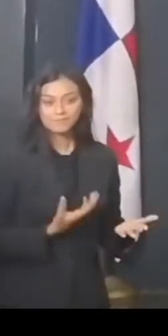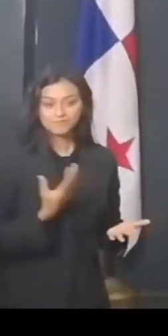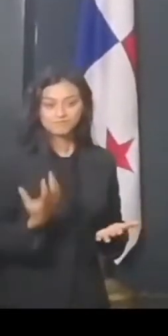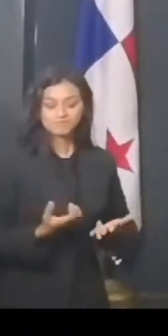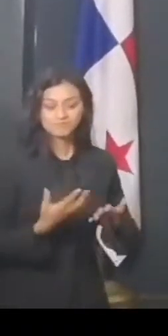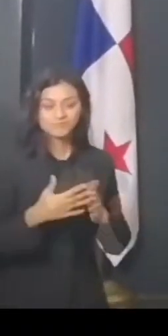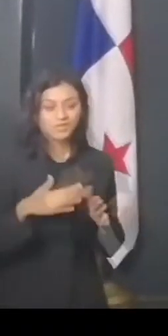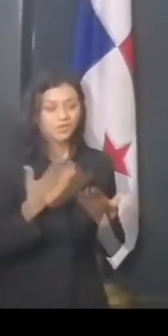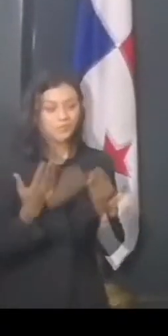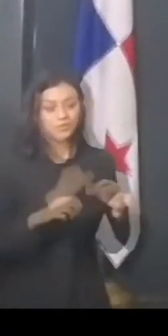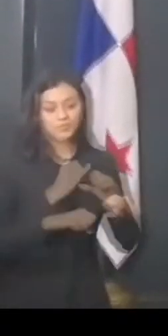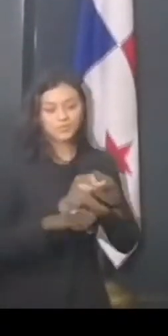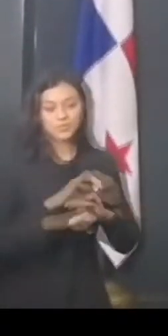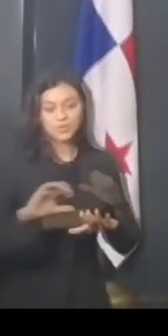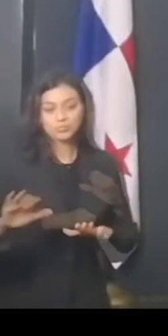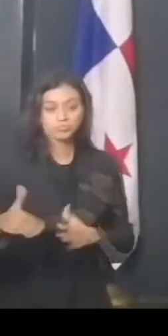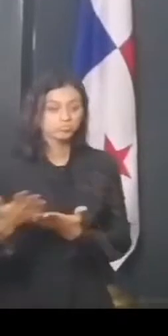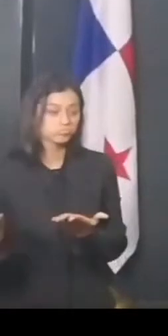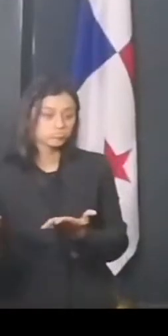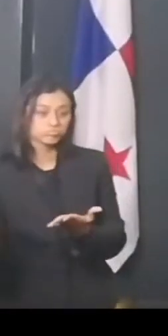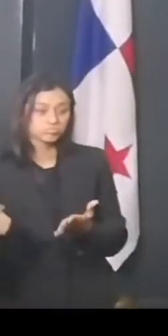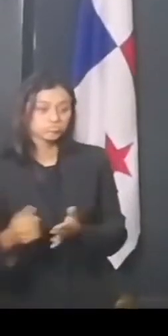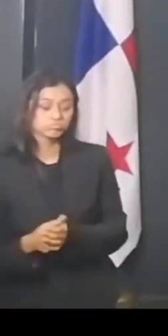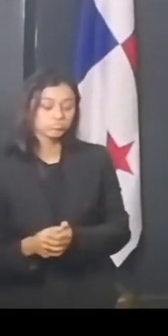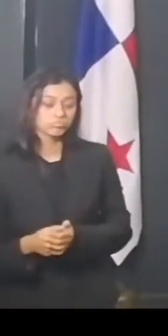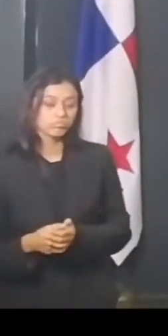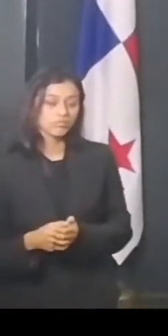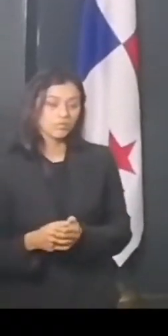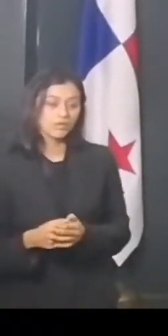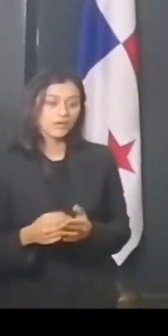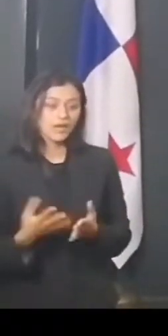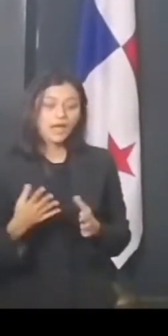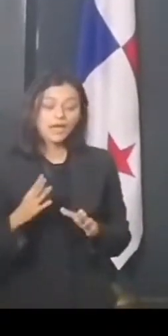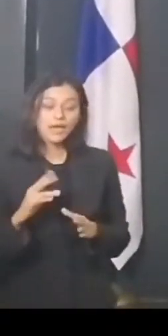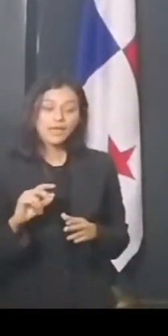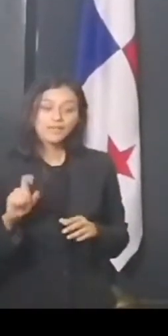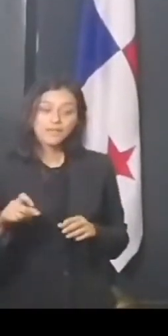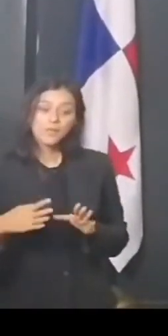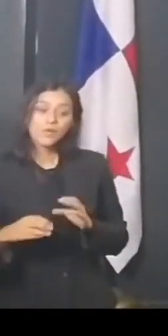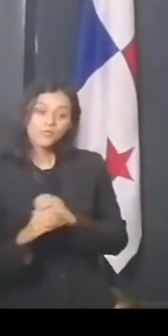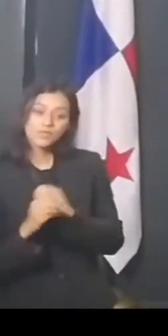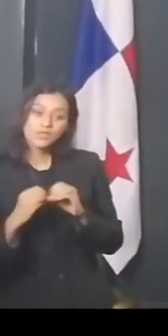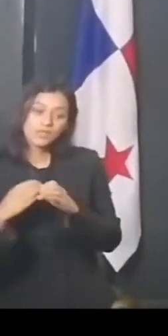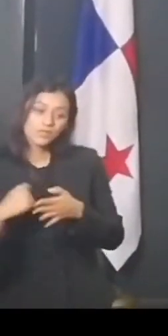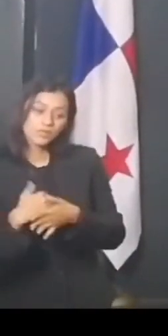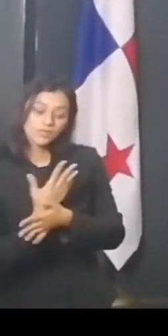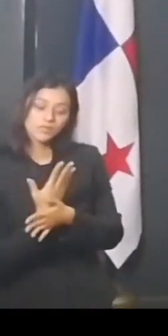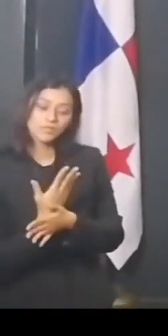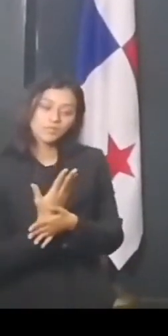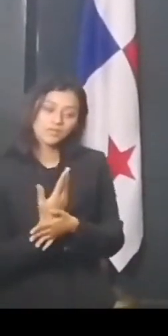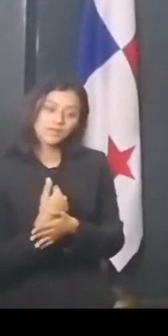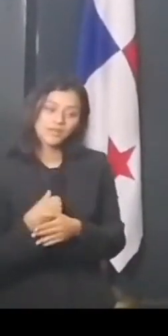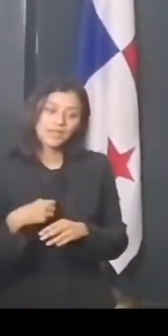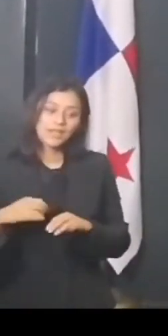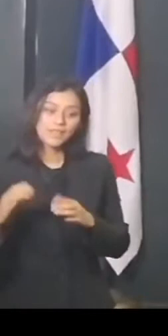promoción internacional. Te digo, vamos a tener oficinas nuevas, repito, en materia de